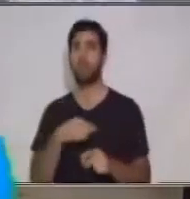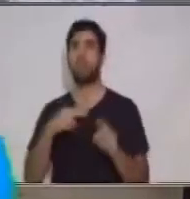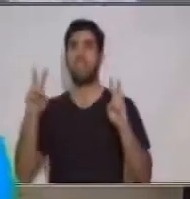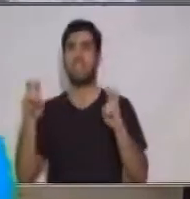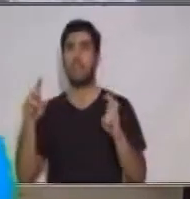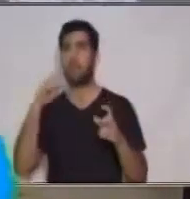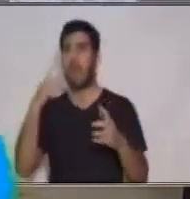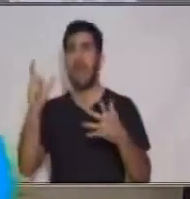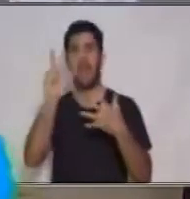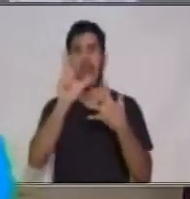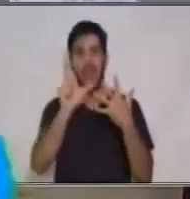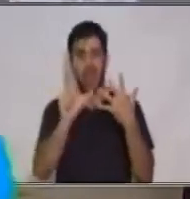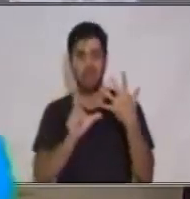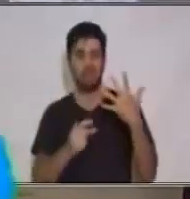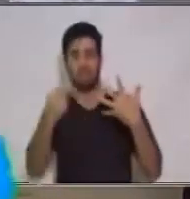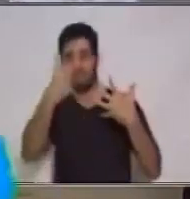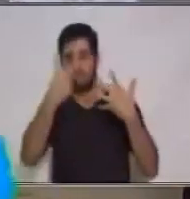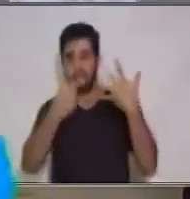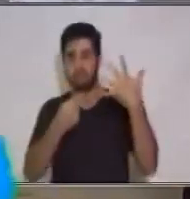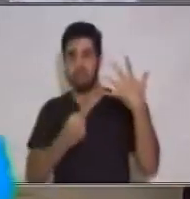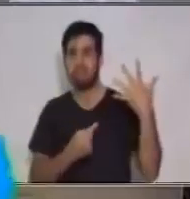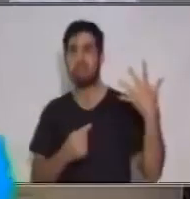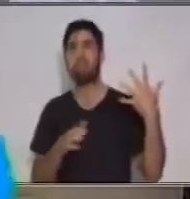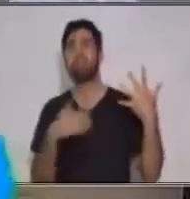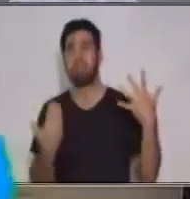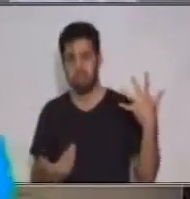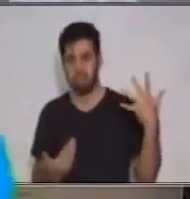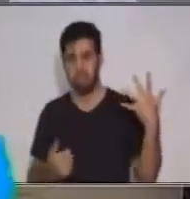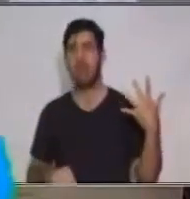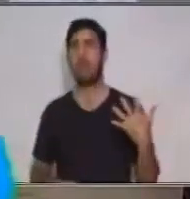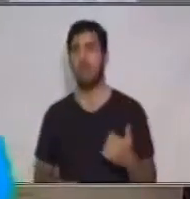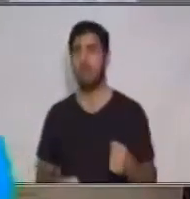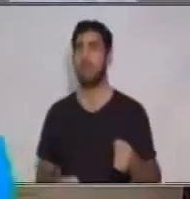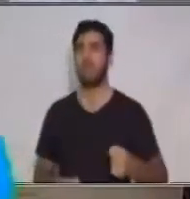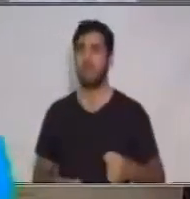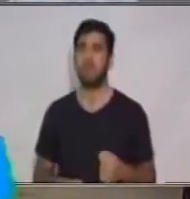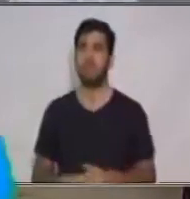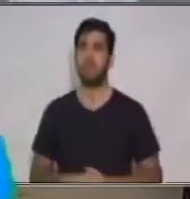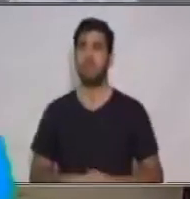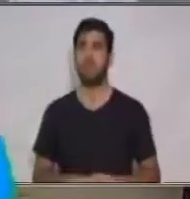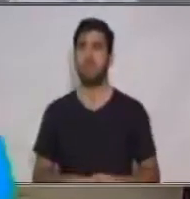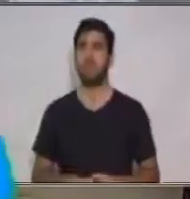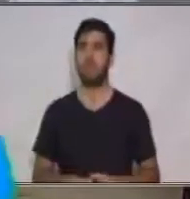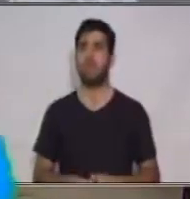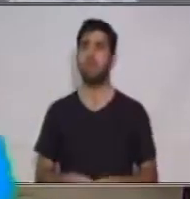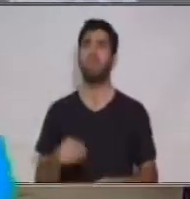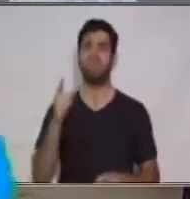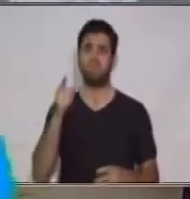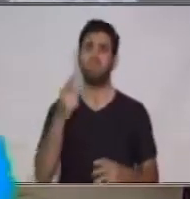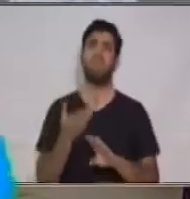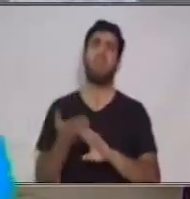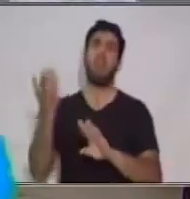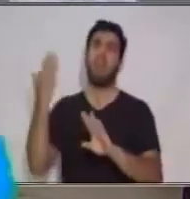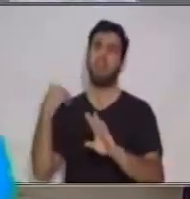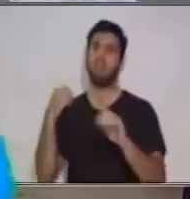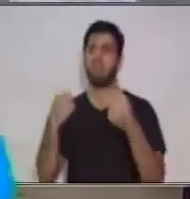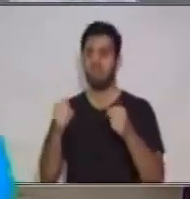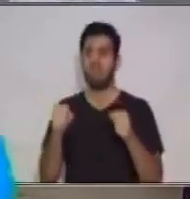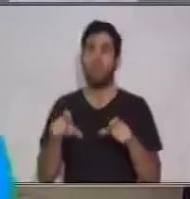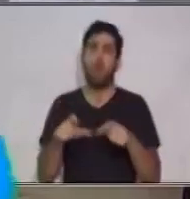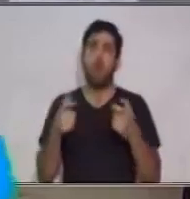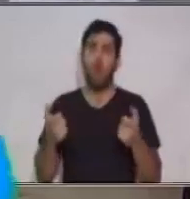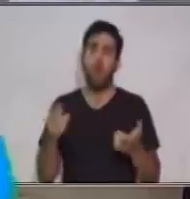las características, vamos a hablar sobre a qué se dedicaba o cómo